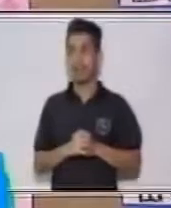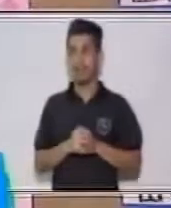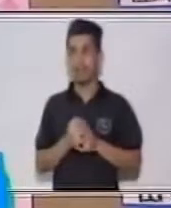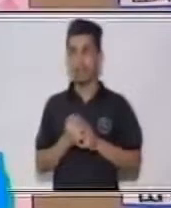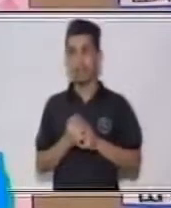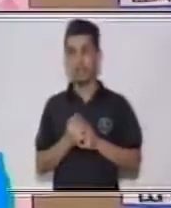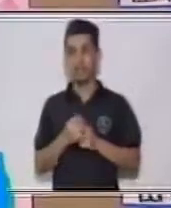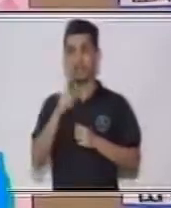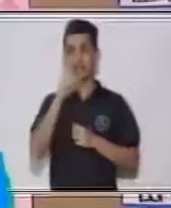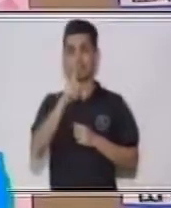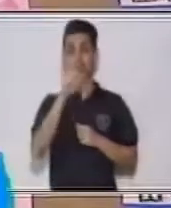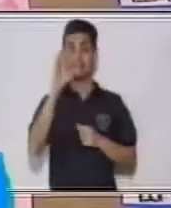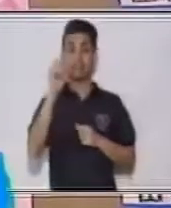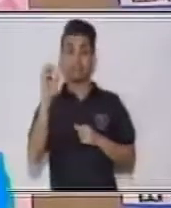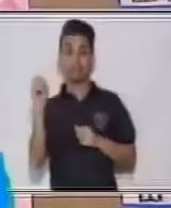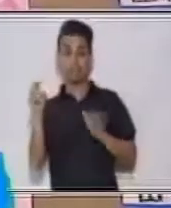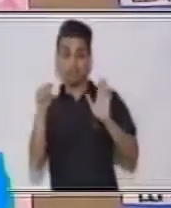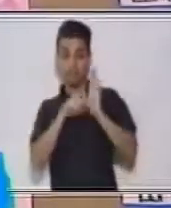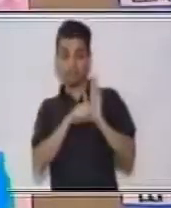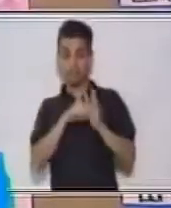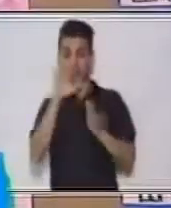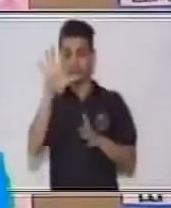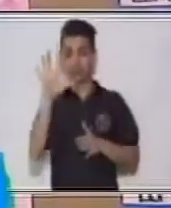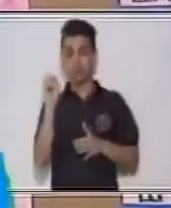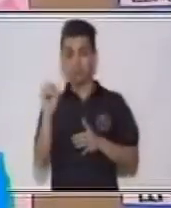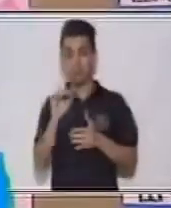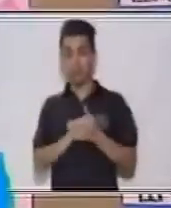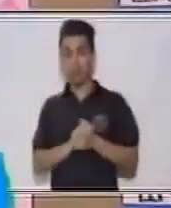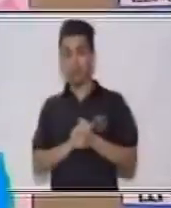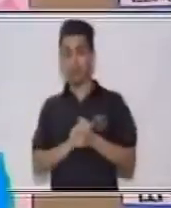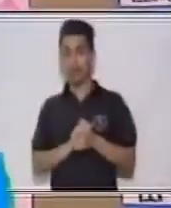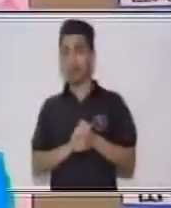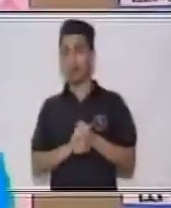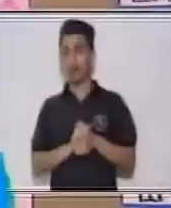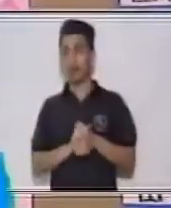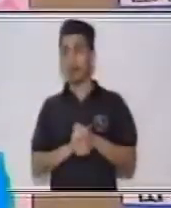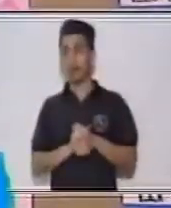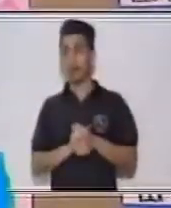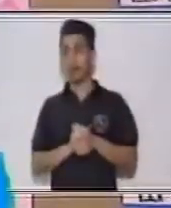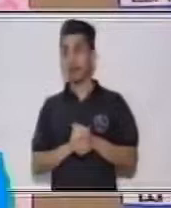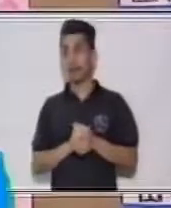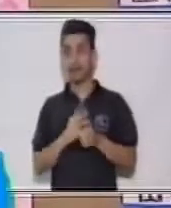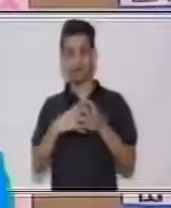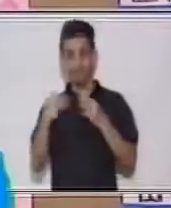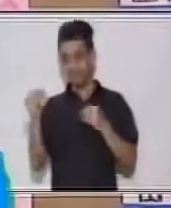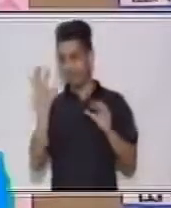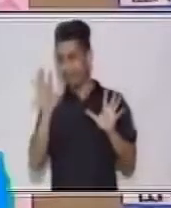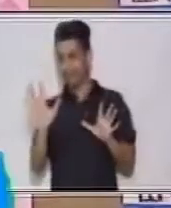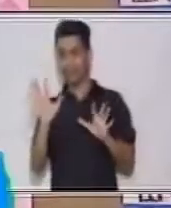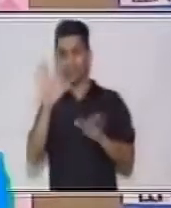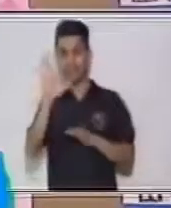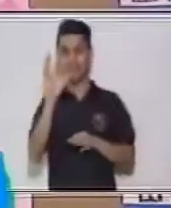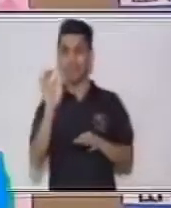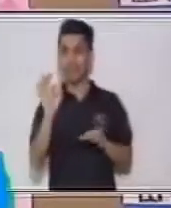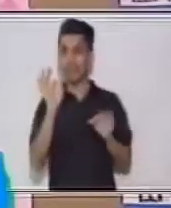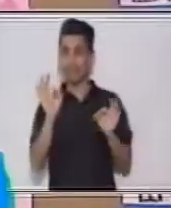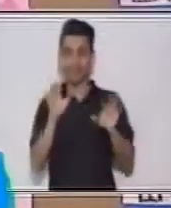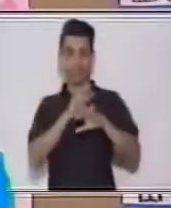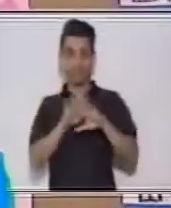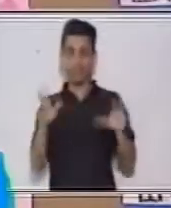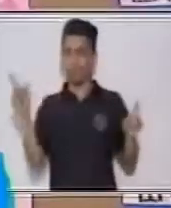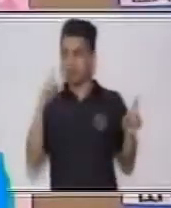ahora diríamos 100 - 50/50 y ahí hemos terminado